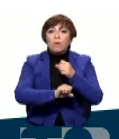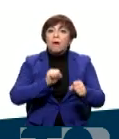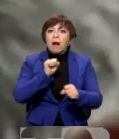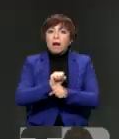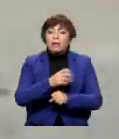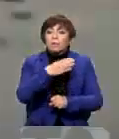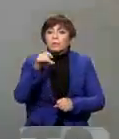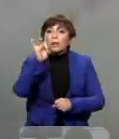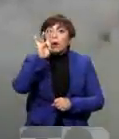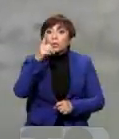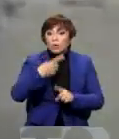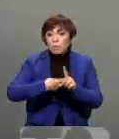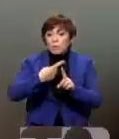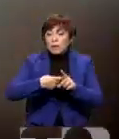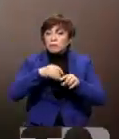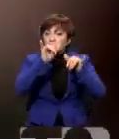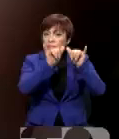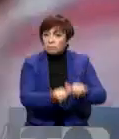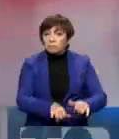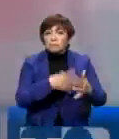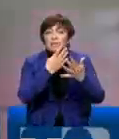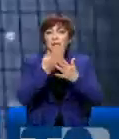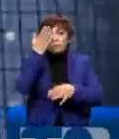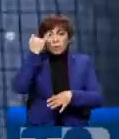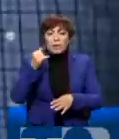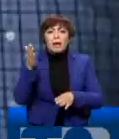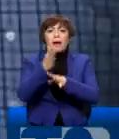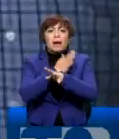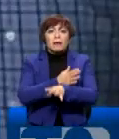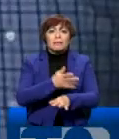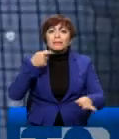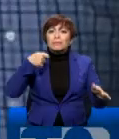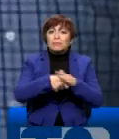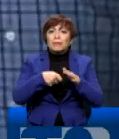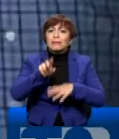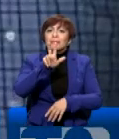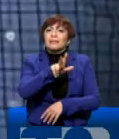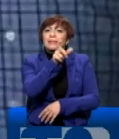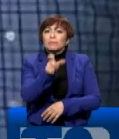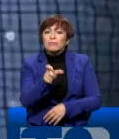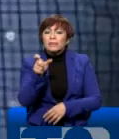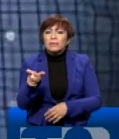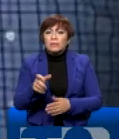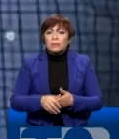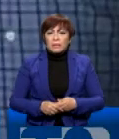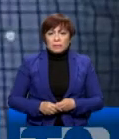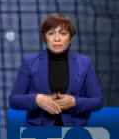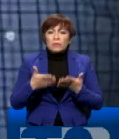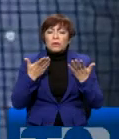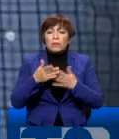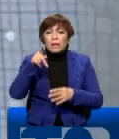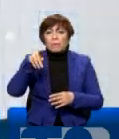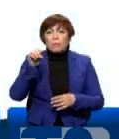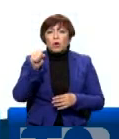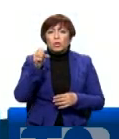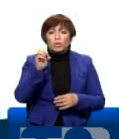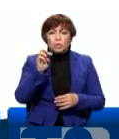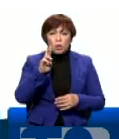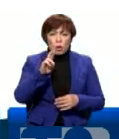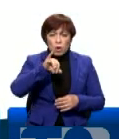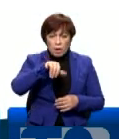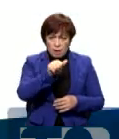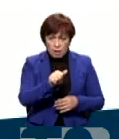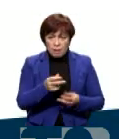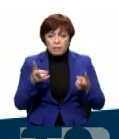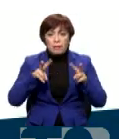de prisión como implicados directos en el linchamiento y asesinato de 3 personas en la parroquia Pozorja, provincia del Guayas. Asimismo,